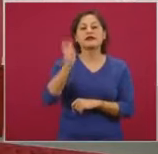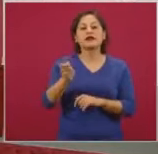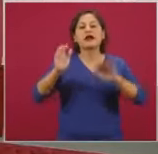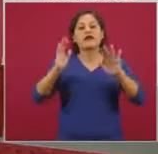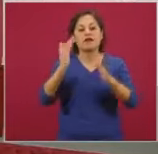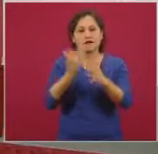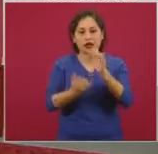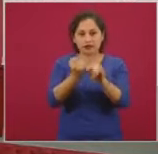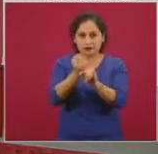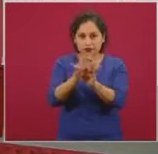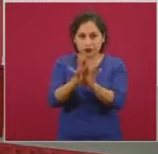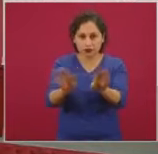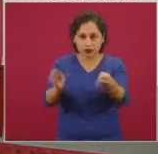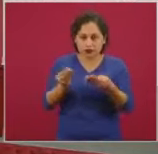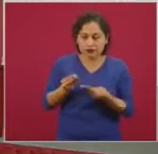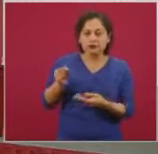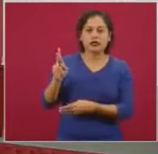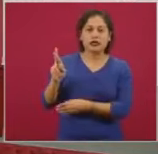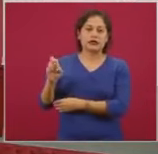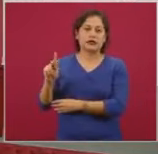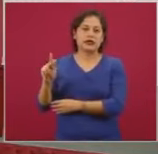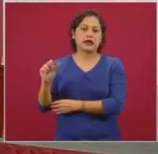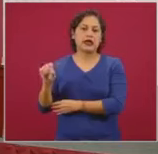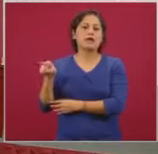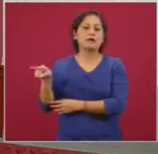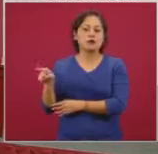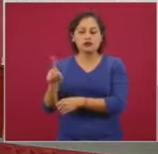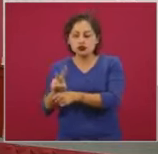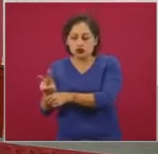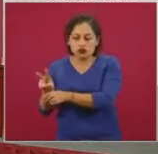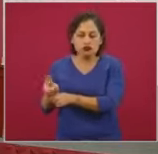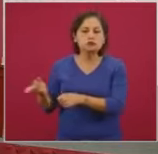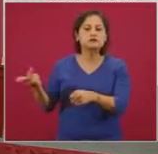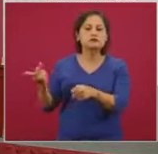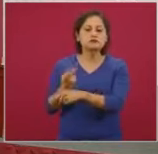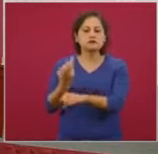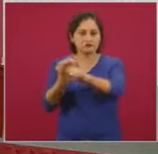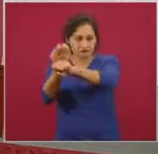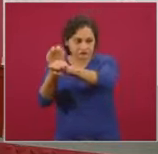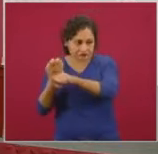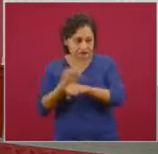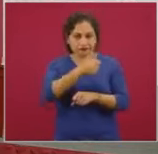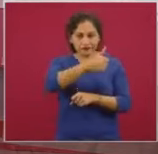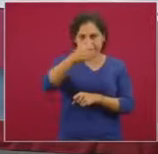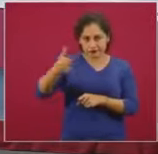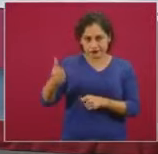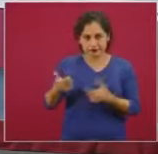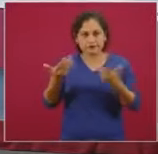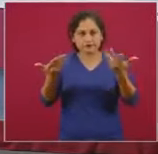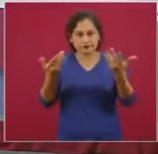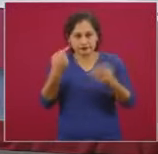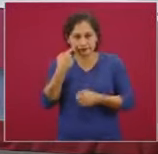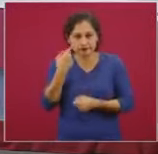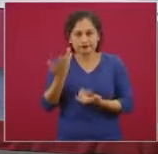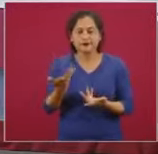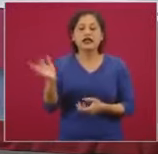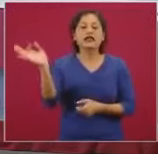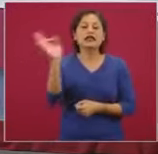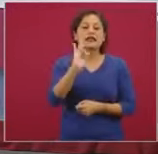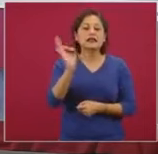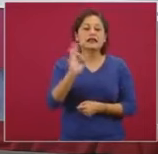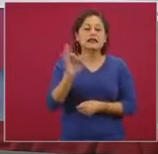que RENAPO mismo ha trabajado con cada una de las entidades, y es posible que en los siguientes boletines también se